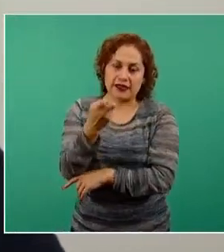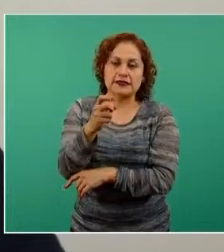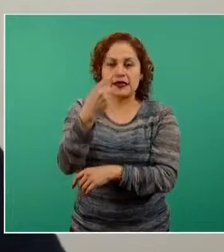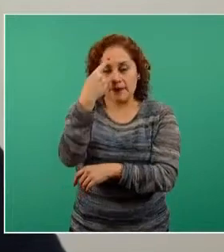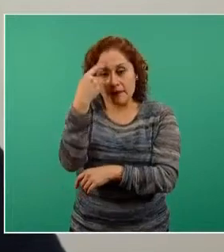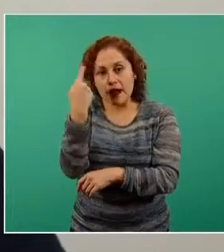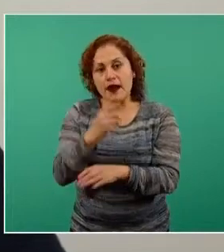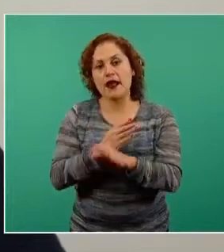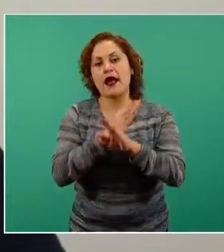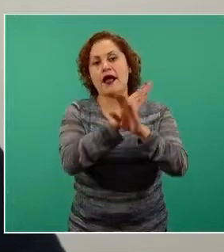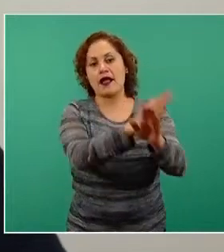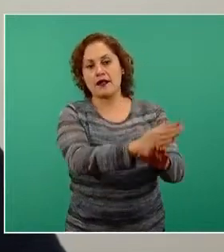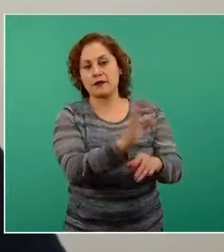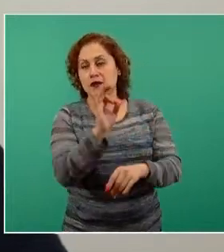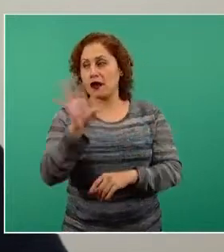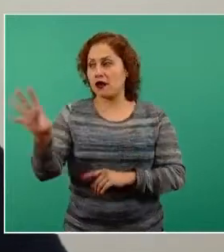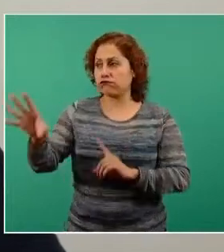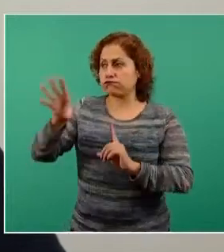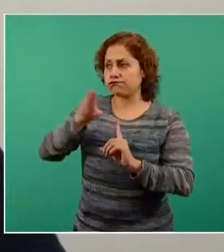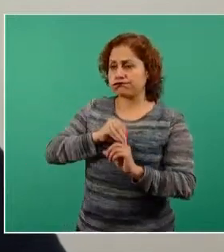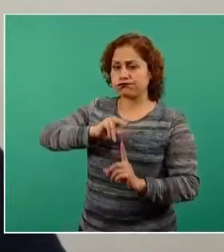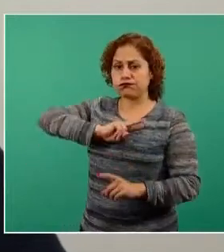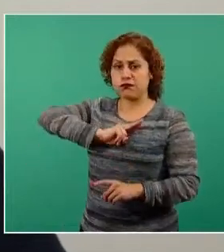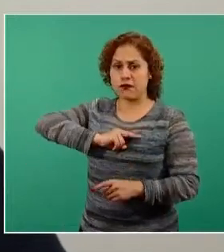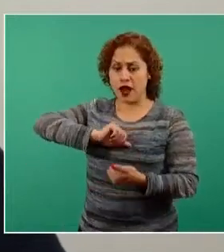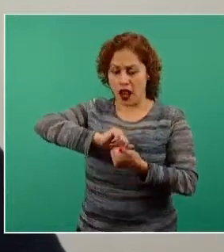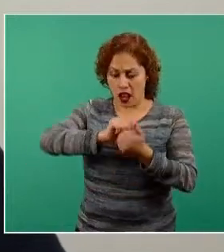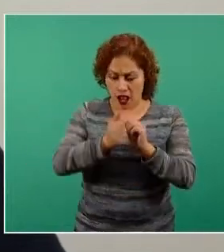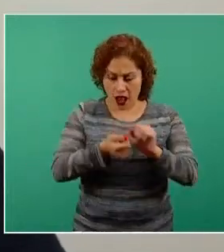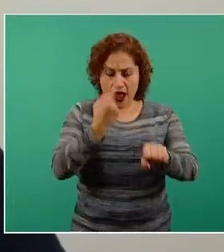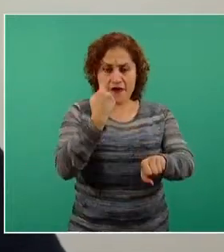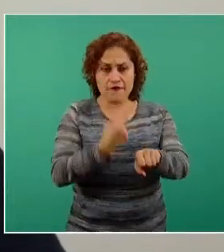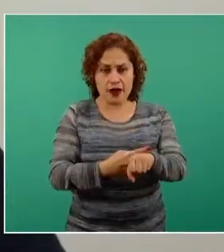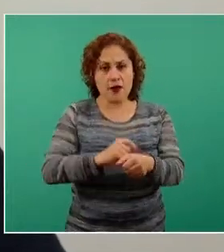consecuencias de una patología, de un problema.